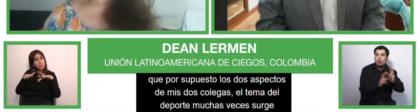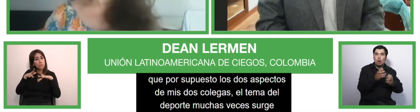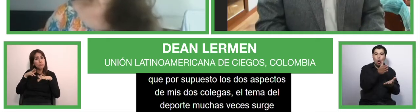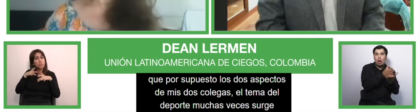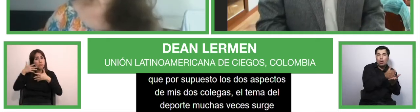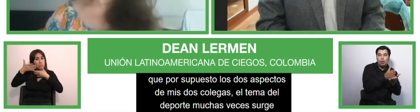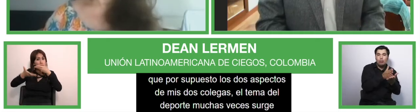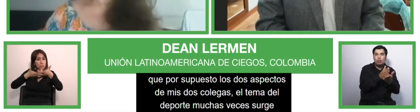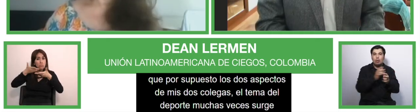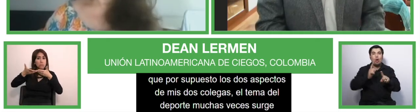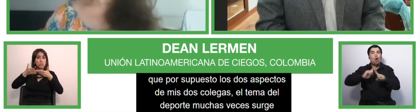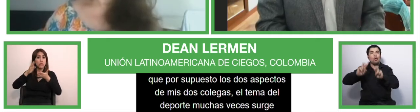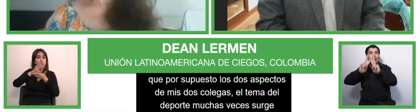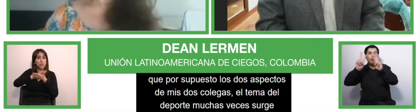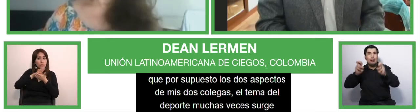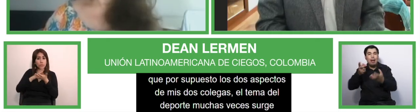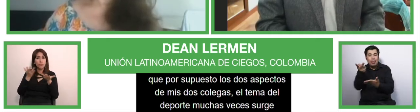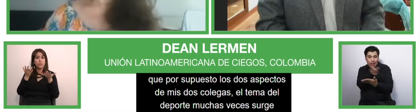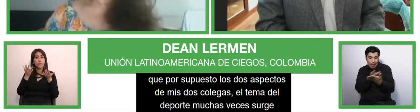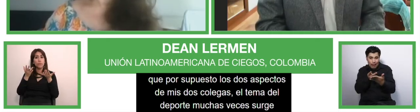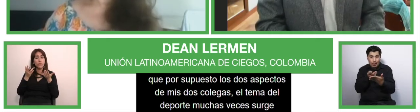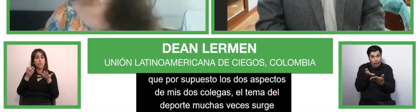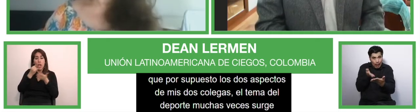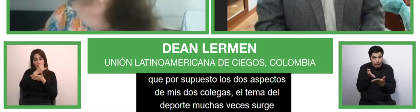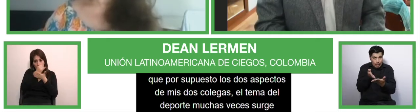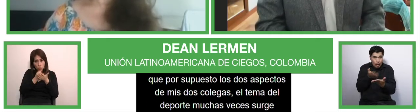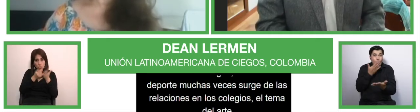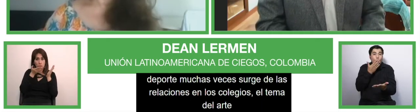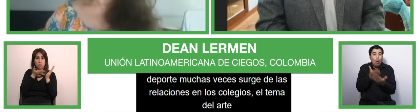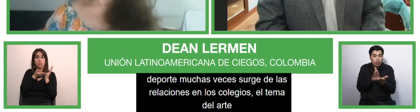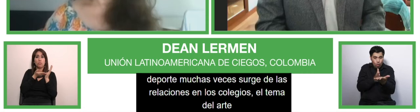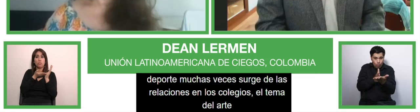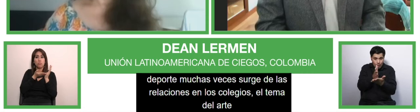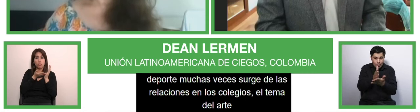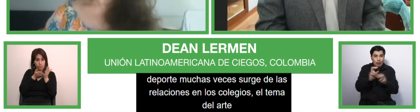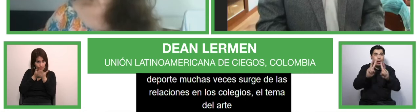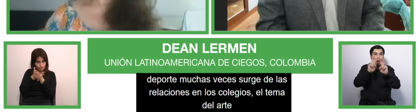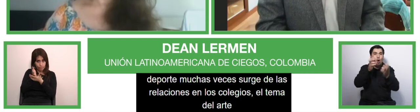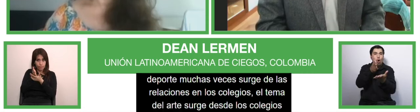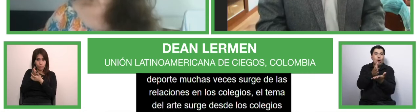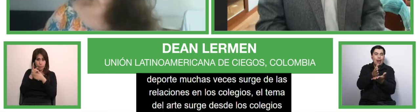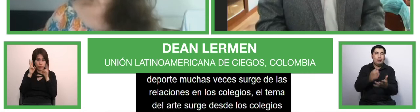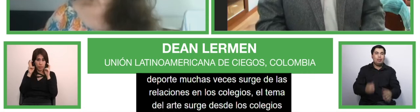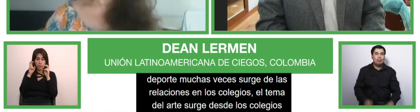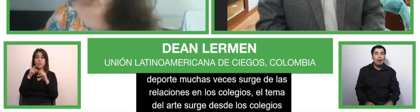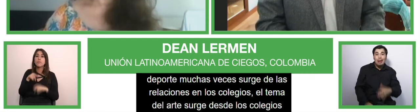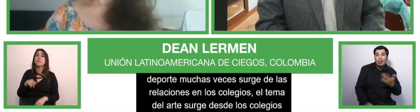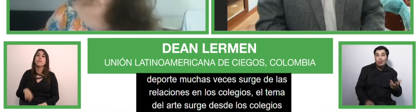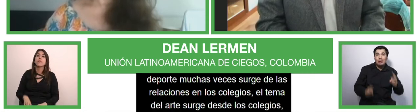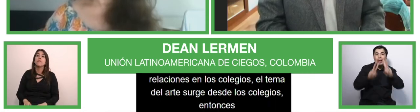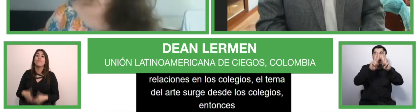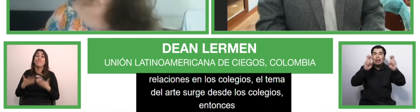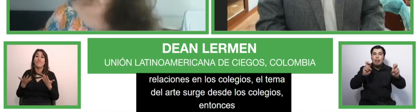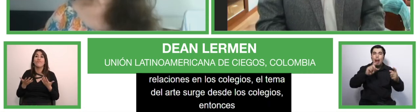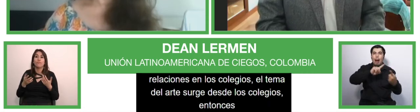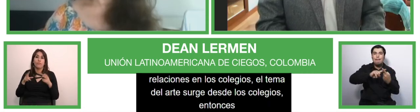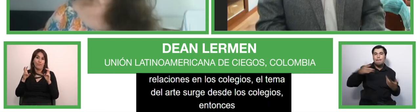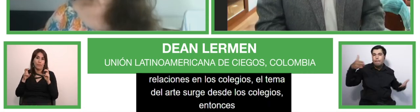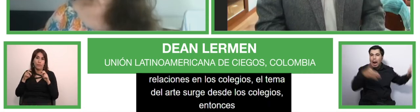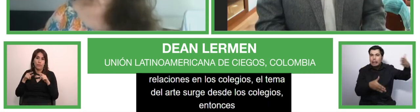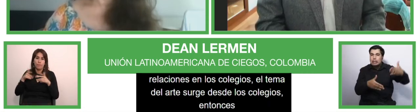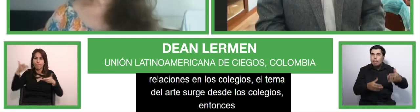muchas veces surge desde los colegios. Entonces, es el tema de la